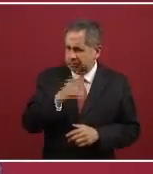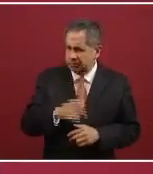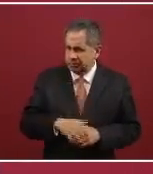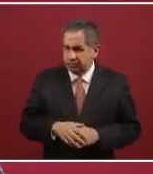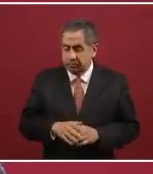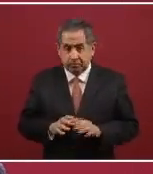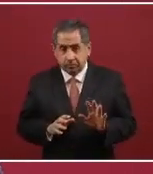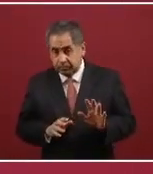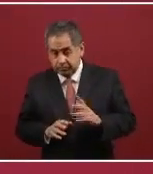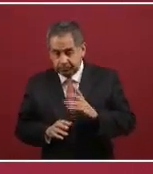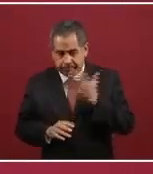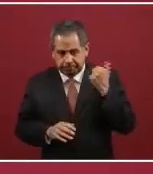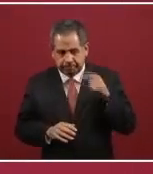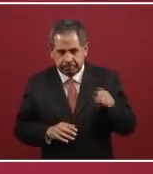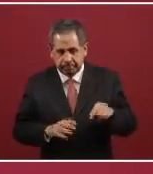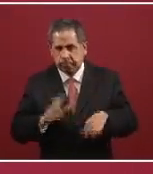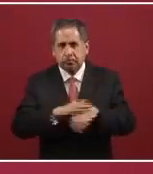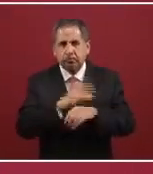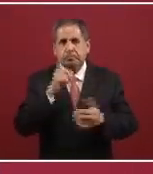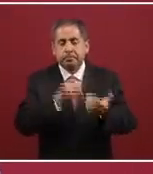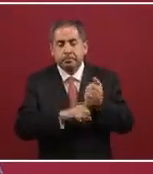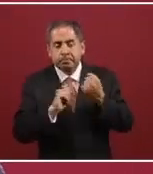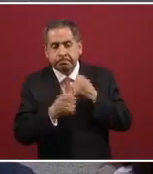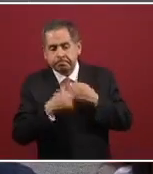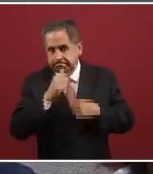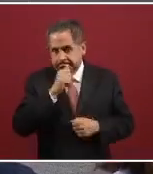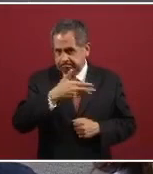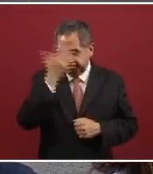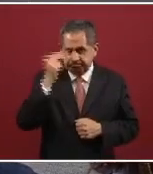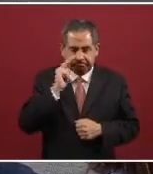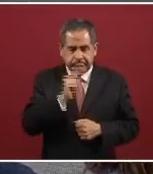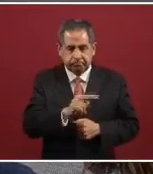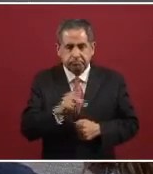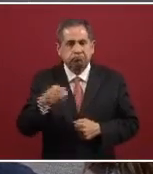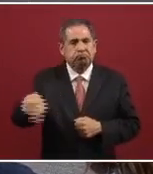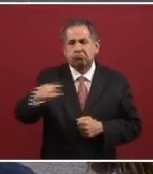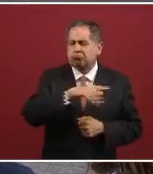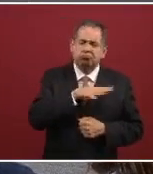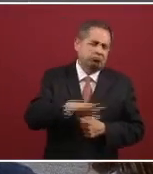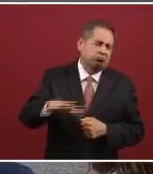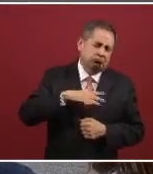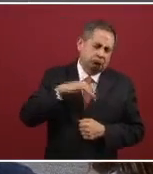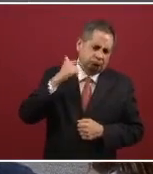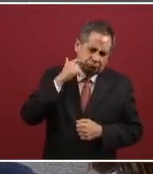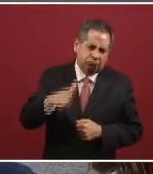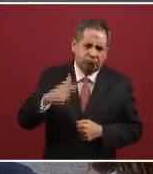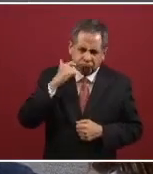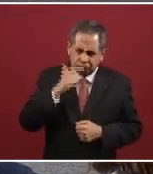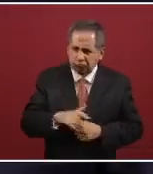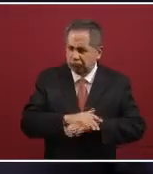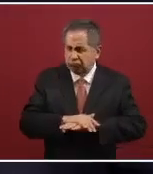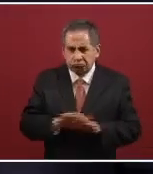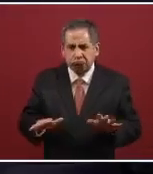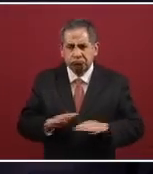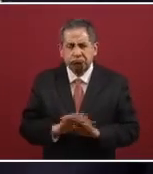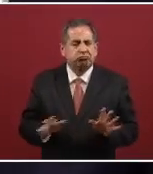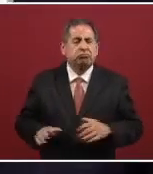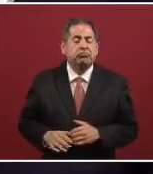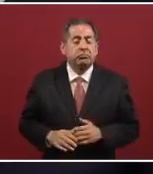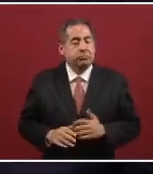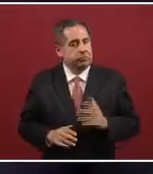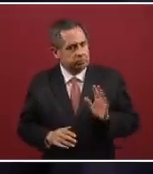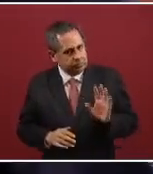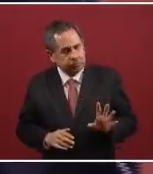¿Quién sabe por qué? Pero rechazo. No dejo